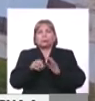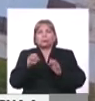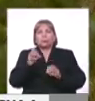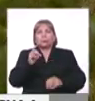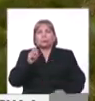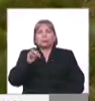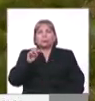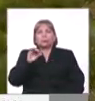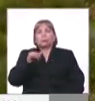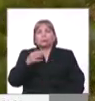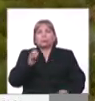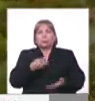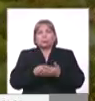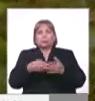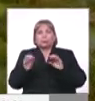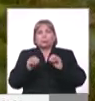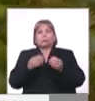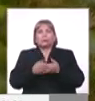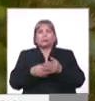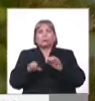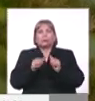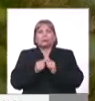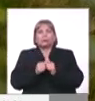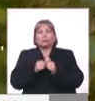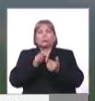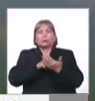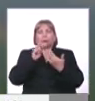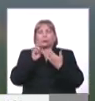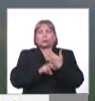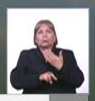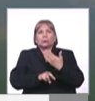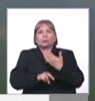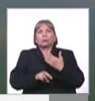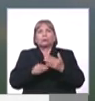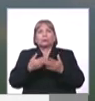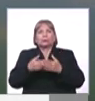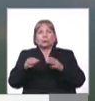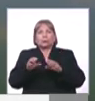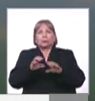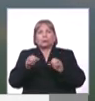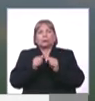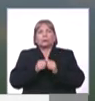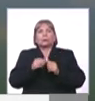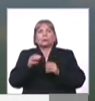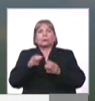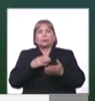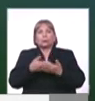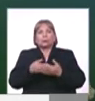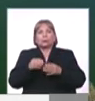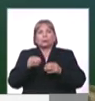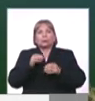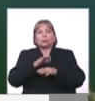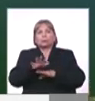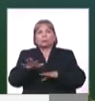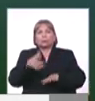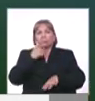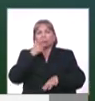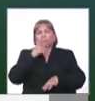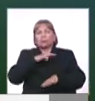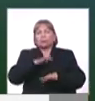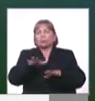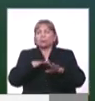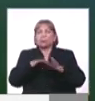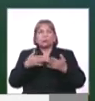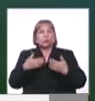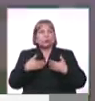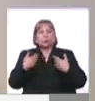Drenaje Pluvial para optimizar la ejecución de proyectos de inversión en los sistemas de drenaje pluvial. Y el dictamen